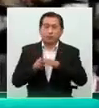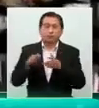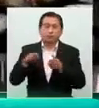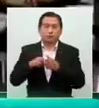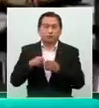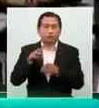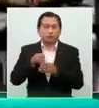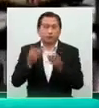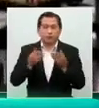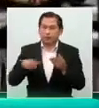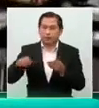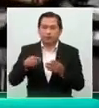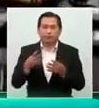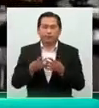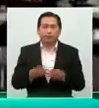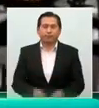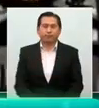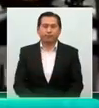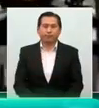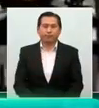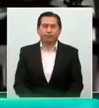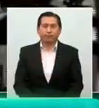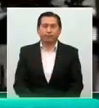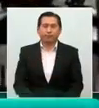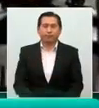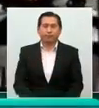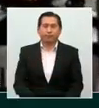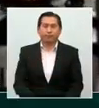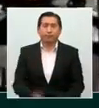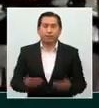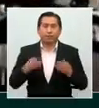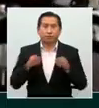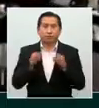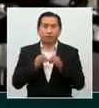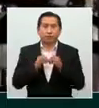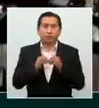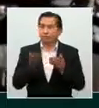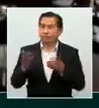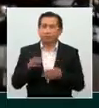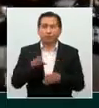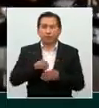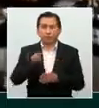acontece en esto en el penal de Miraflores. A continuación tenemos mucho más con Fabio Espinosa desde Santa Cruz.